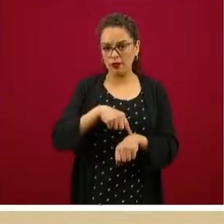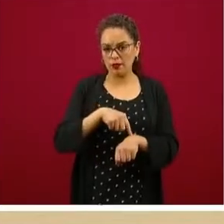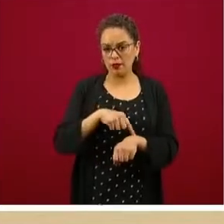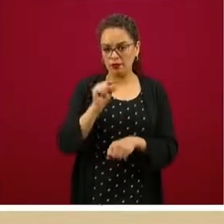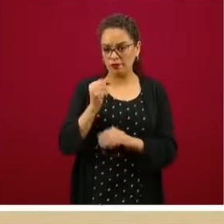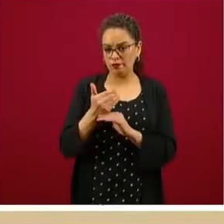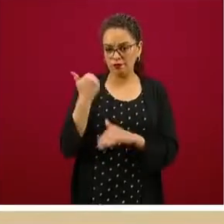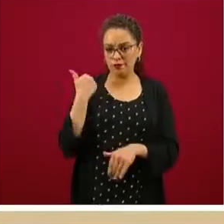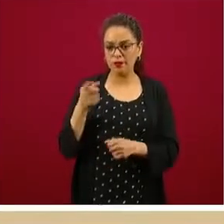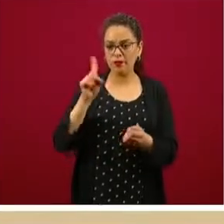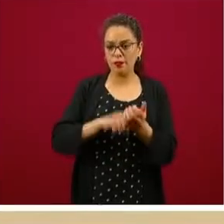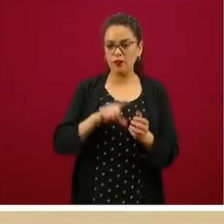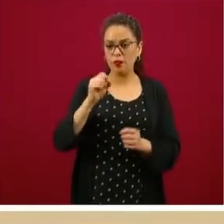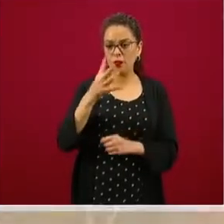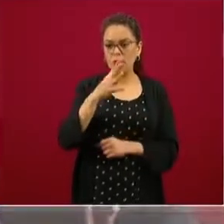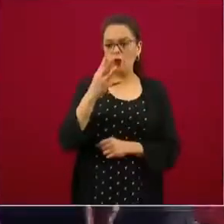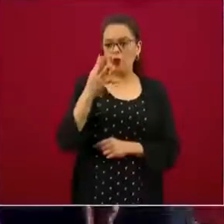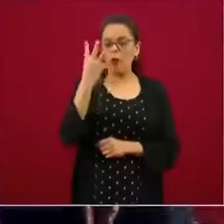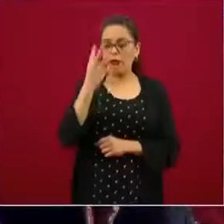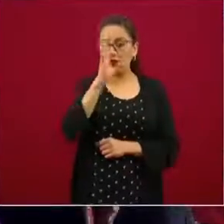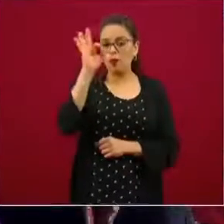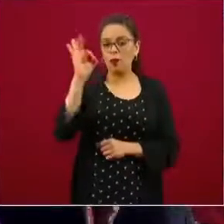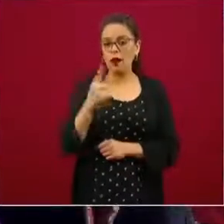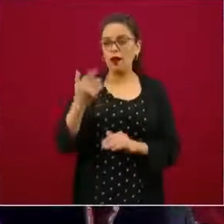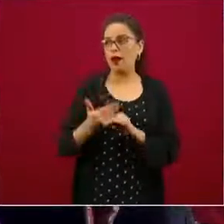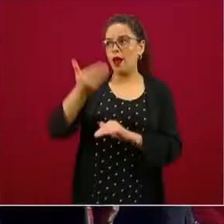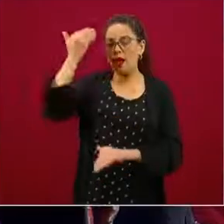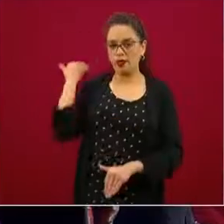lo que había el día previo. La siguiente.